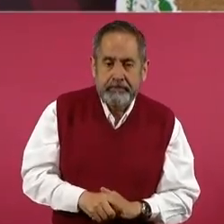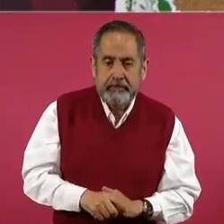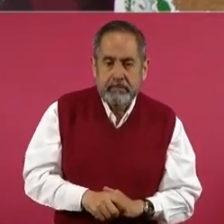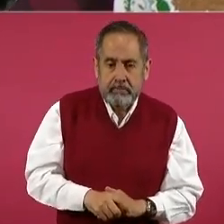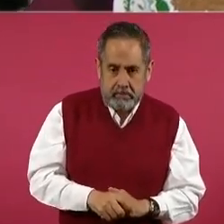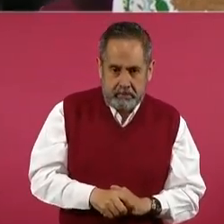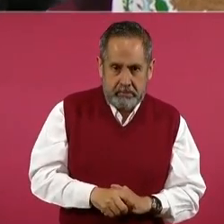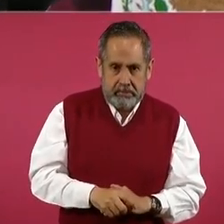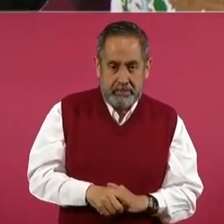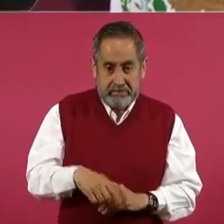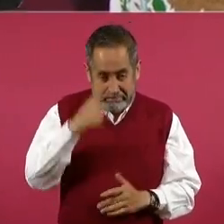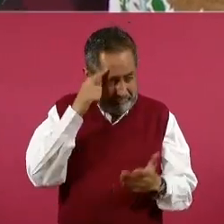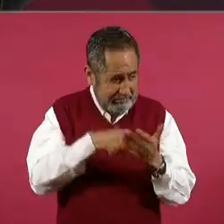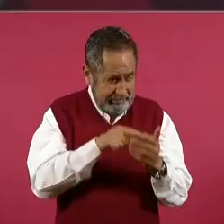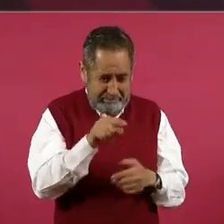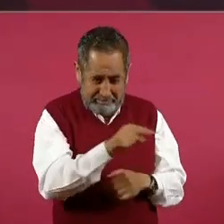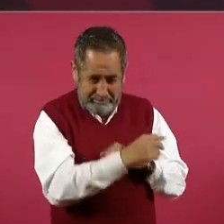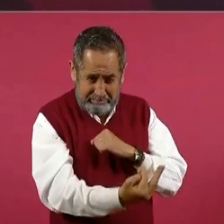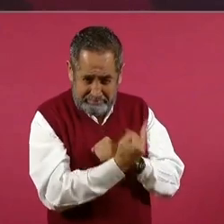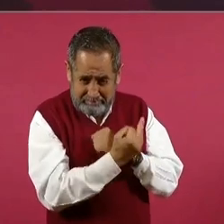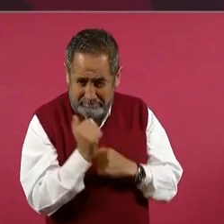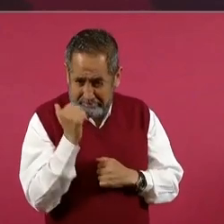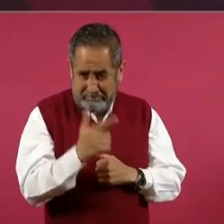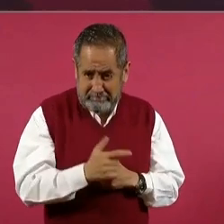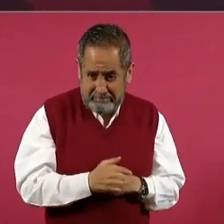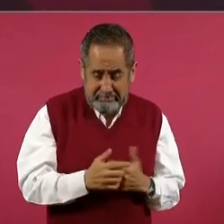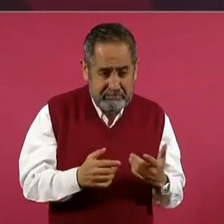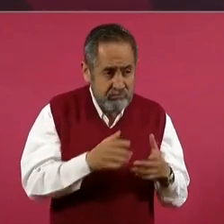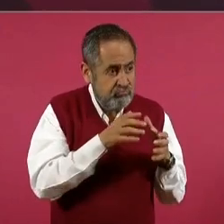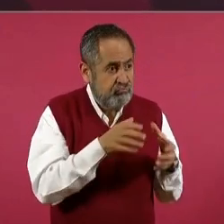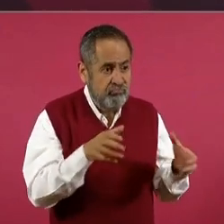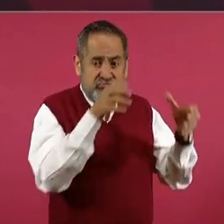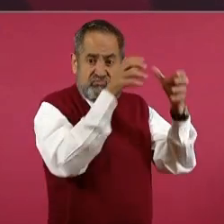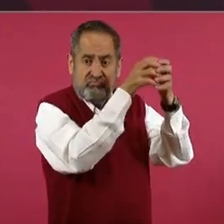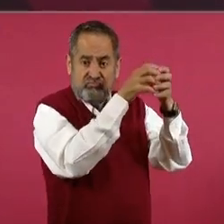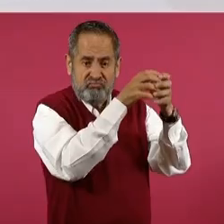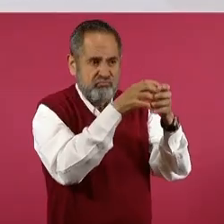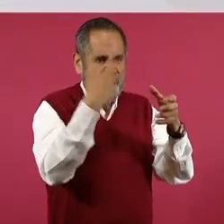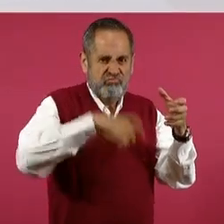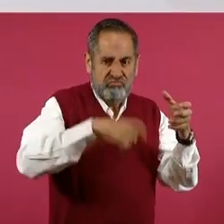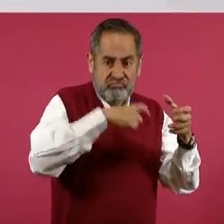¿Ustedes creen que me defendieron los potentados?